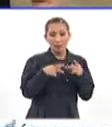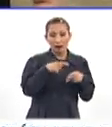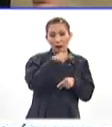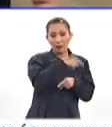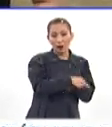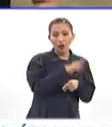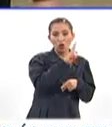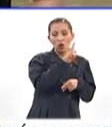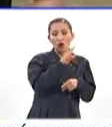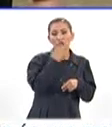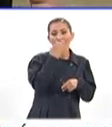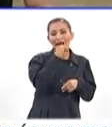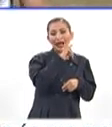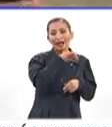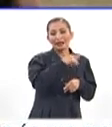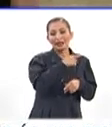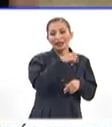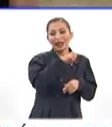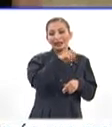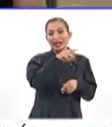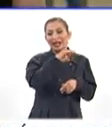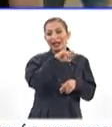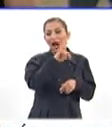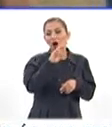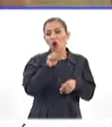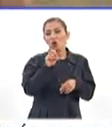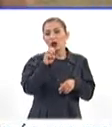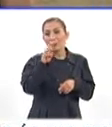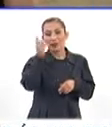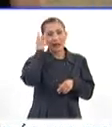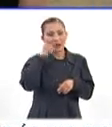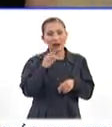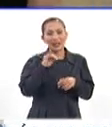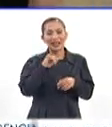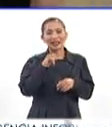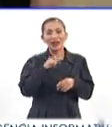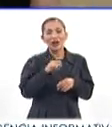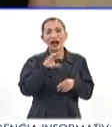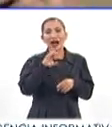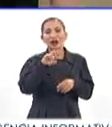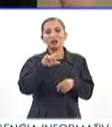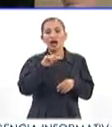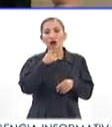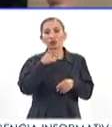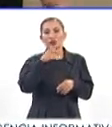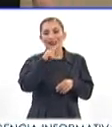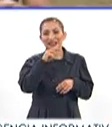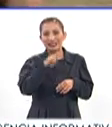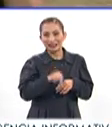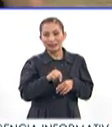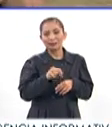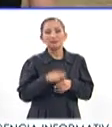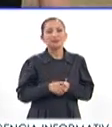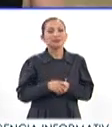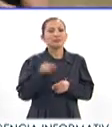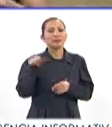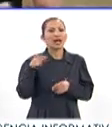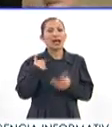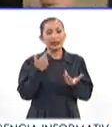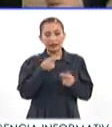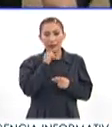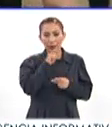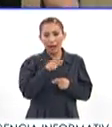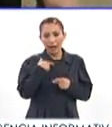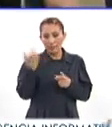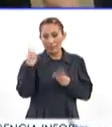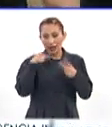organizada por la Facultad de Ingeniería de la UNAM y por su director, el ingeniero Carlos Agustín Escalante, quien